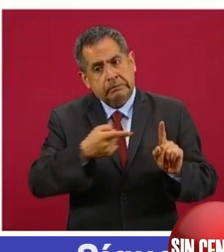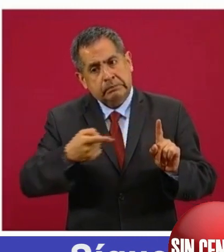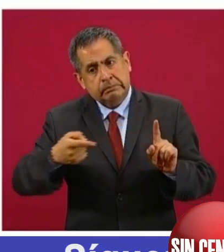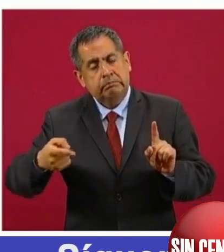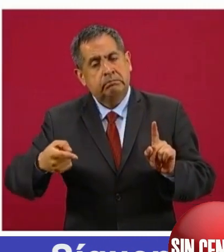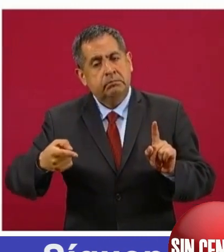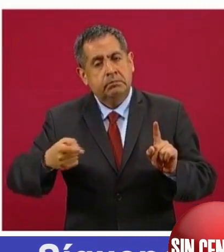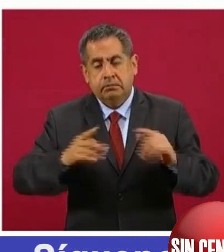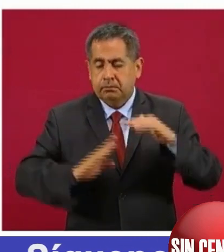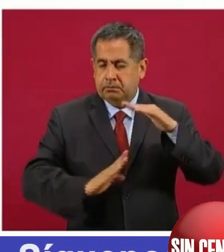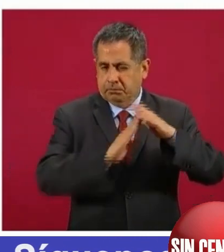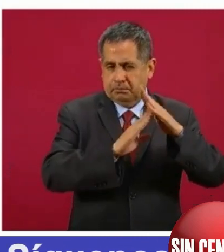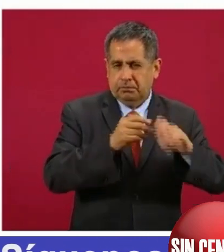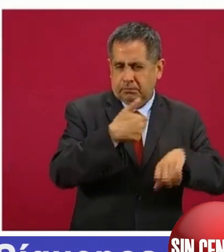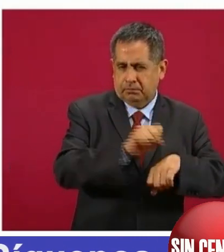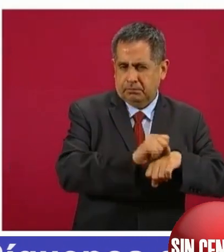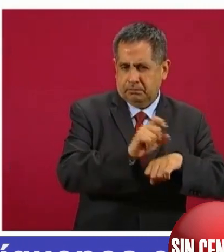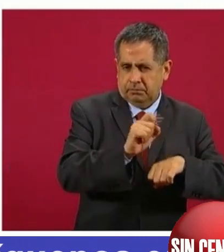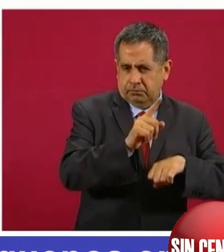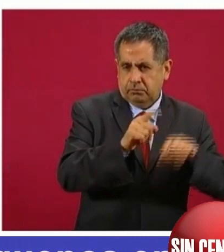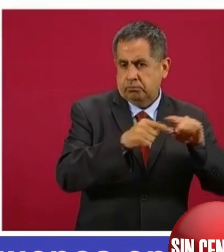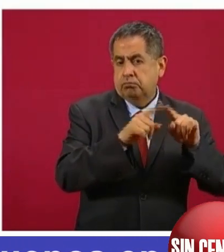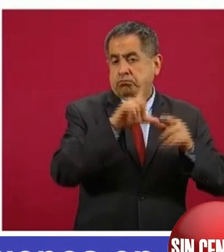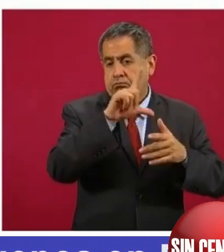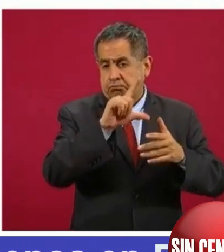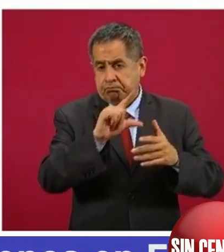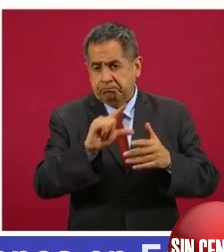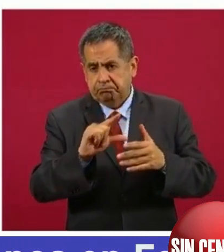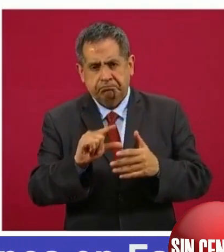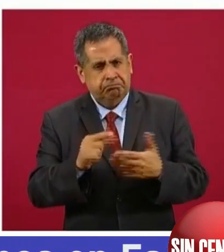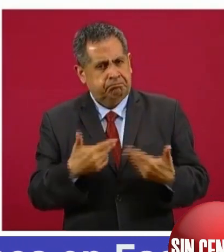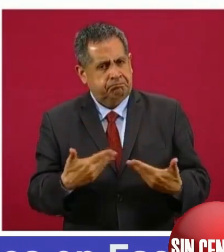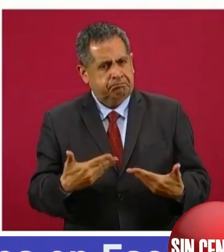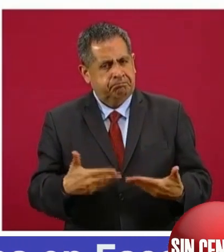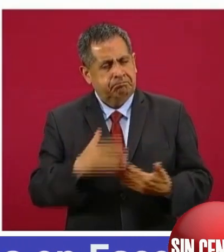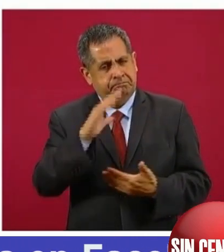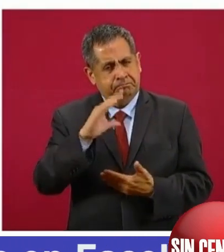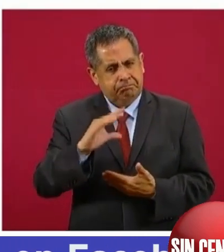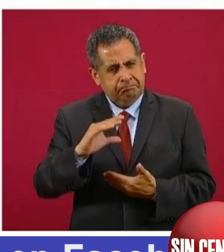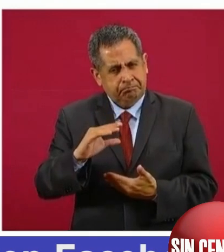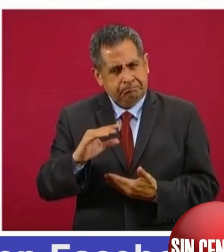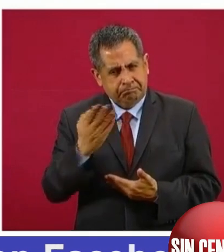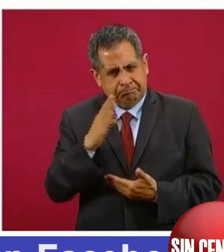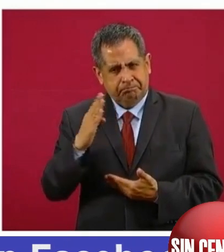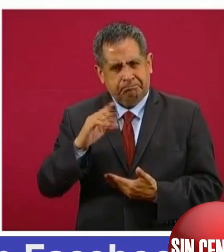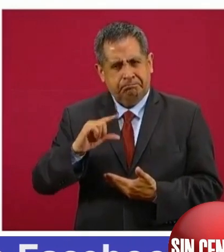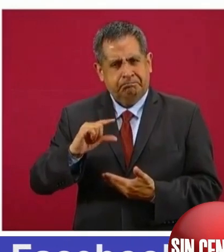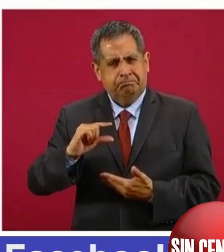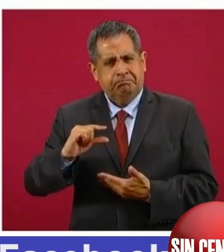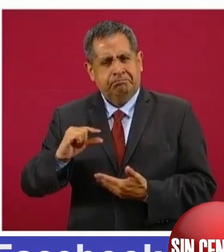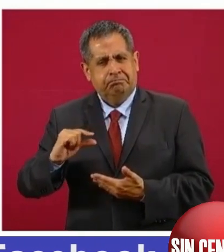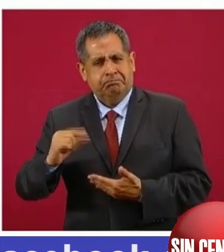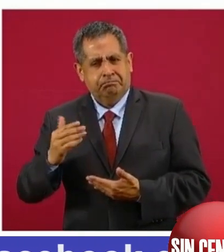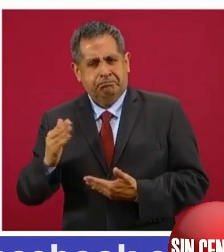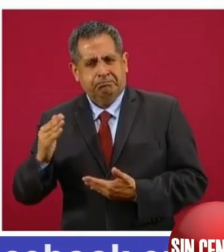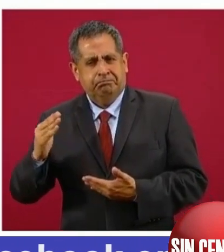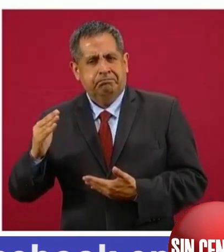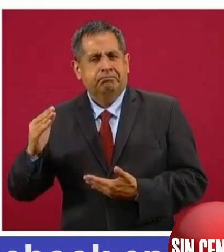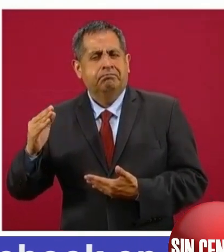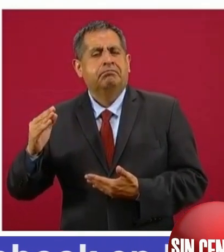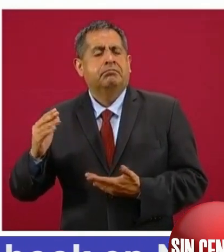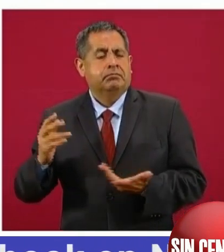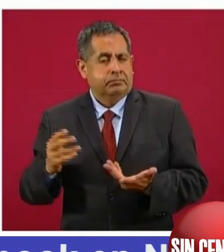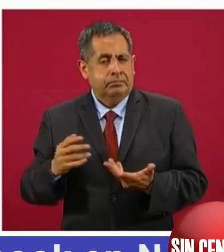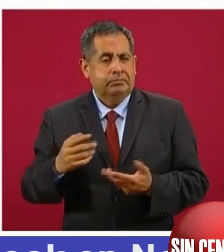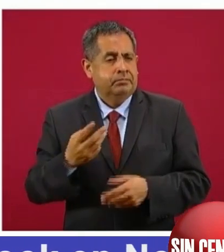en el que alcanzó el máximo, tiene un descenso muy sostenido, aunque ha tenido variaciones. Lo mismo la mortalidad, es